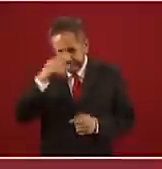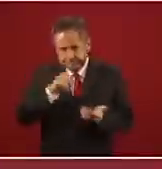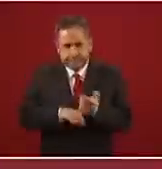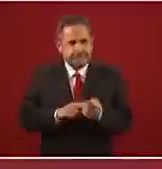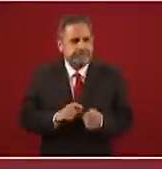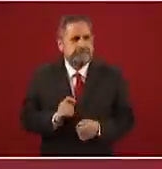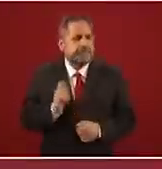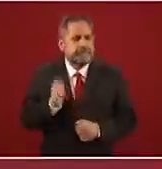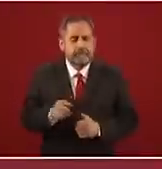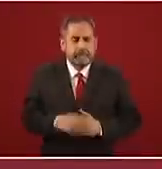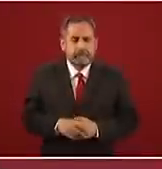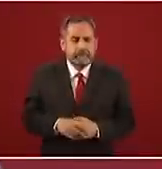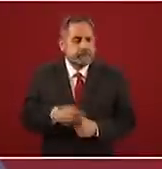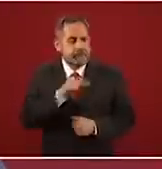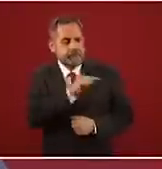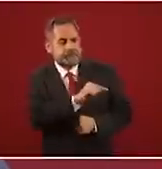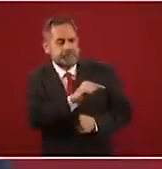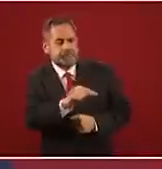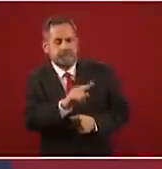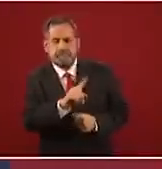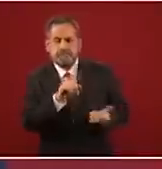que hay